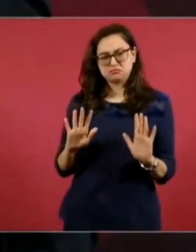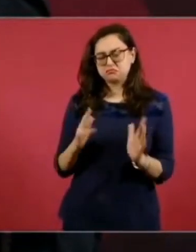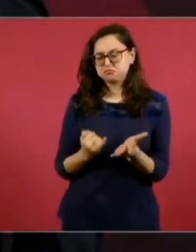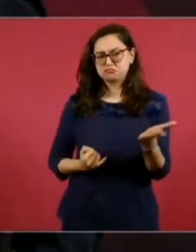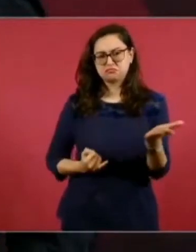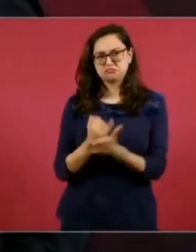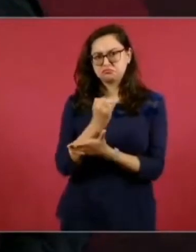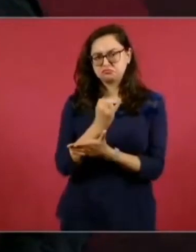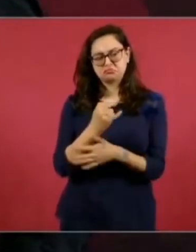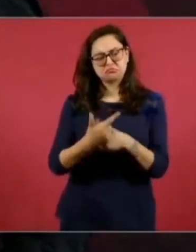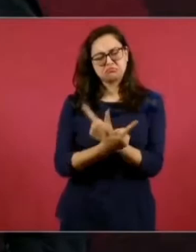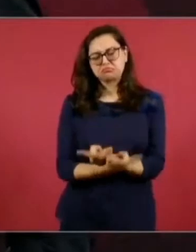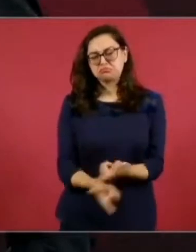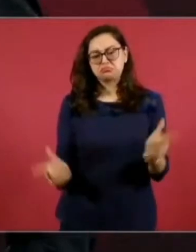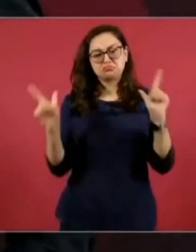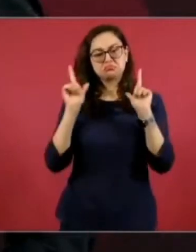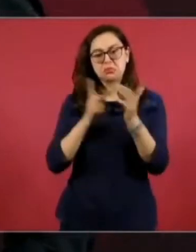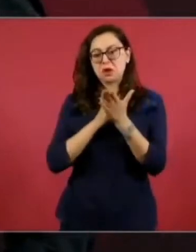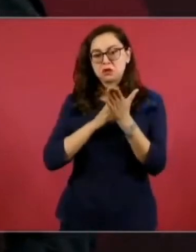manifestarse.